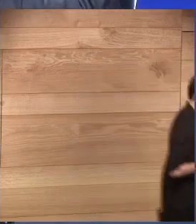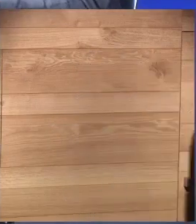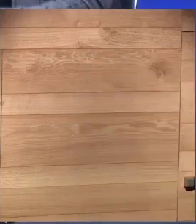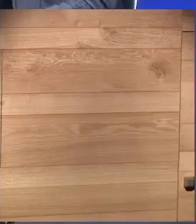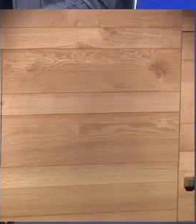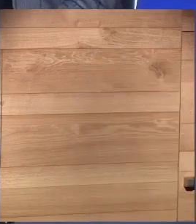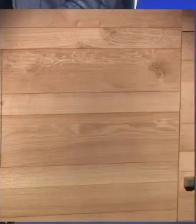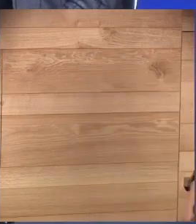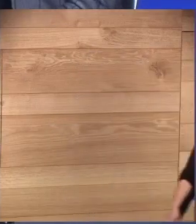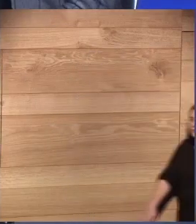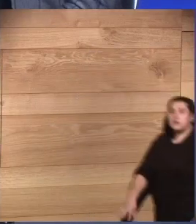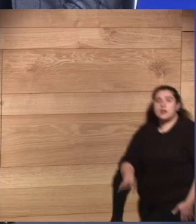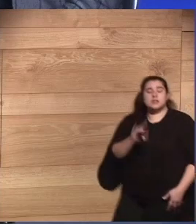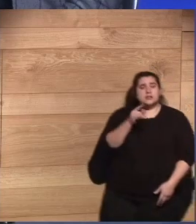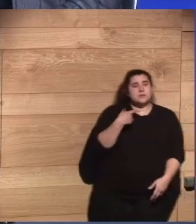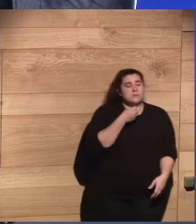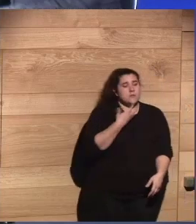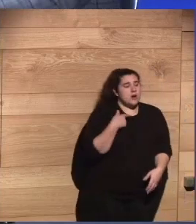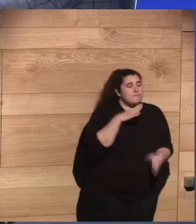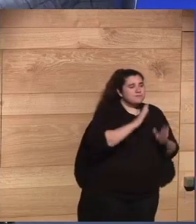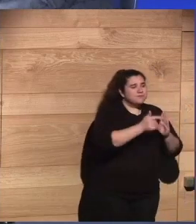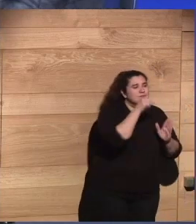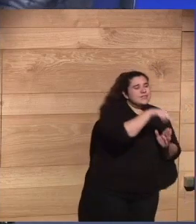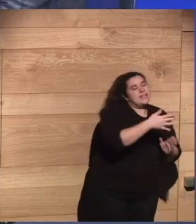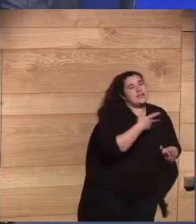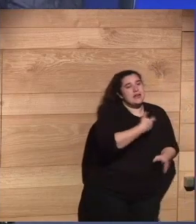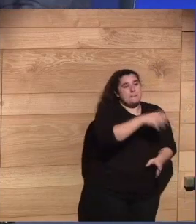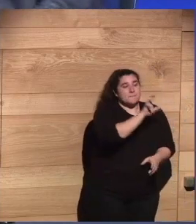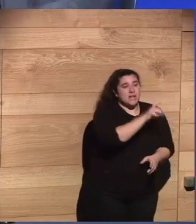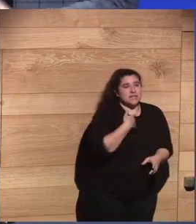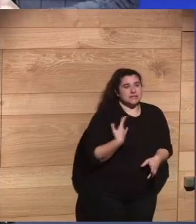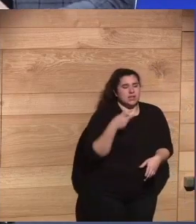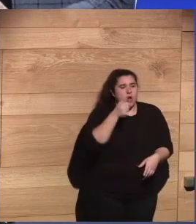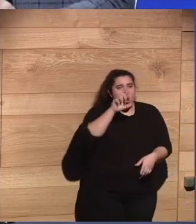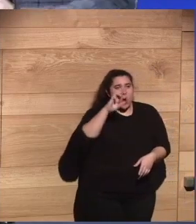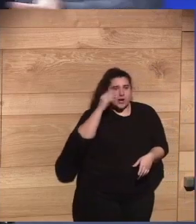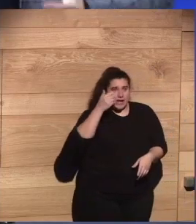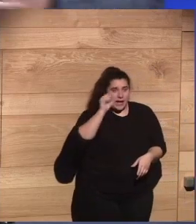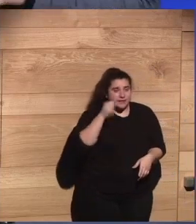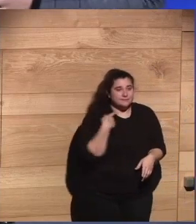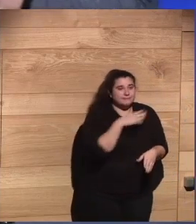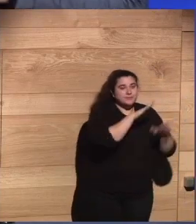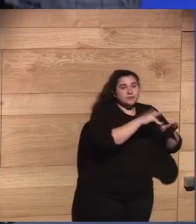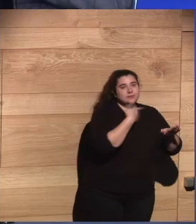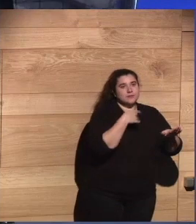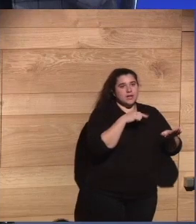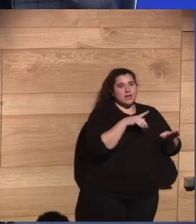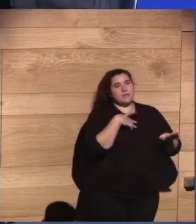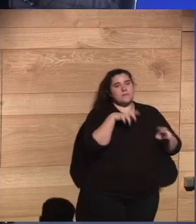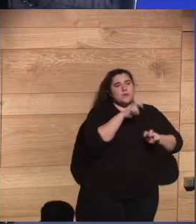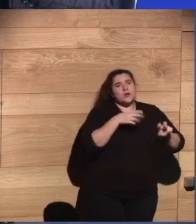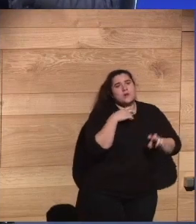un trauma muy grande en el país en ese momento. Estaba Lorca en una búsqueda similar también, ¿no? Que aunaba el lado